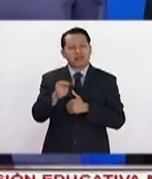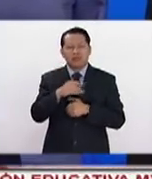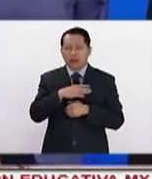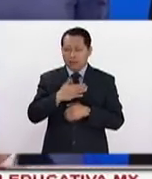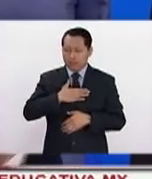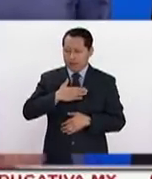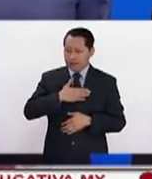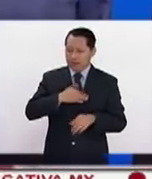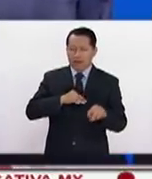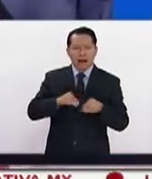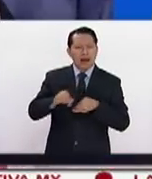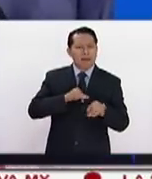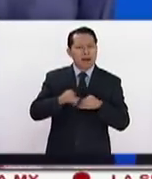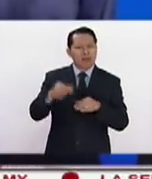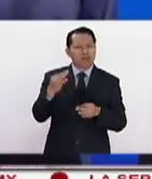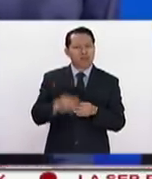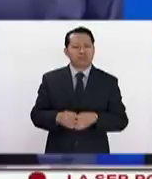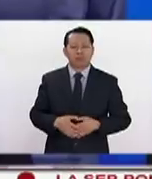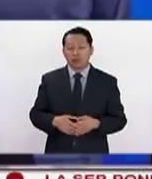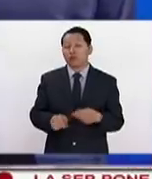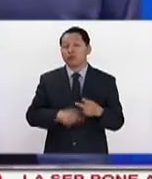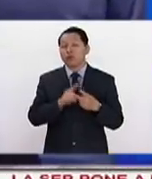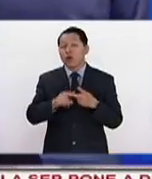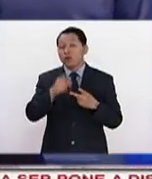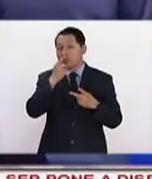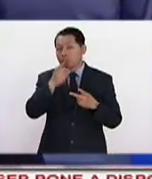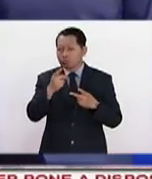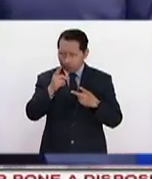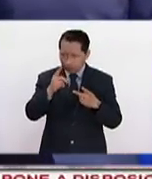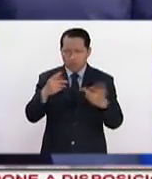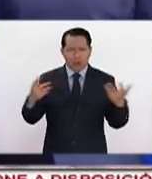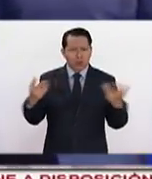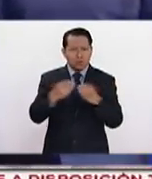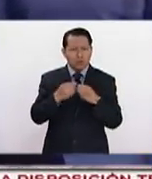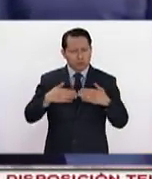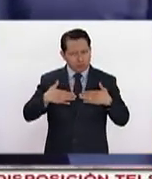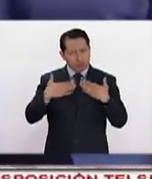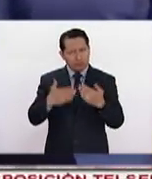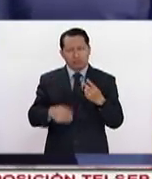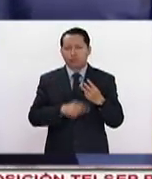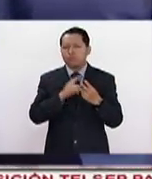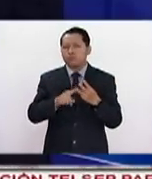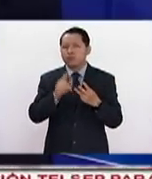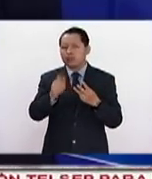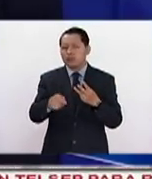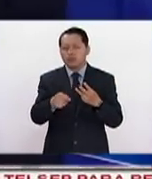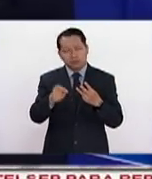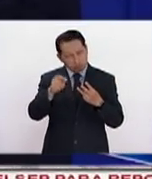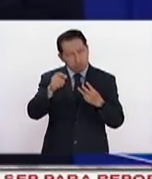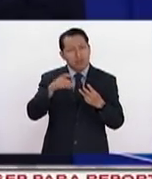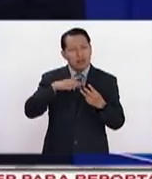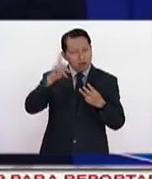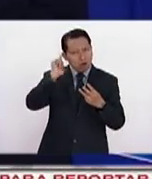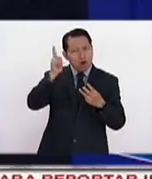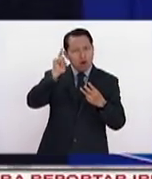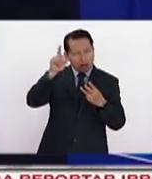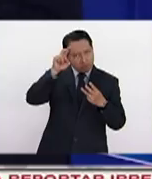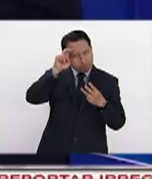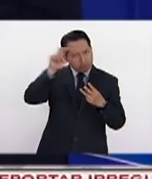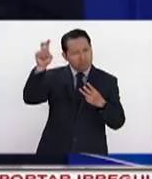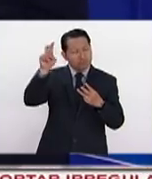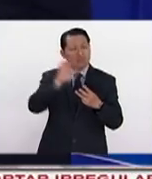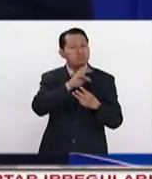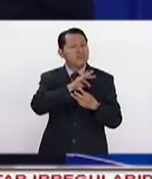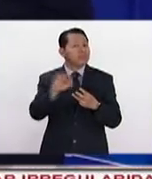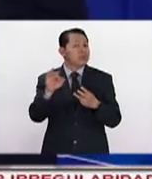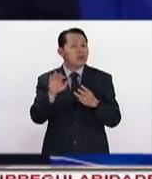de mi trabajo. En segundo lugar, confiamos en lo que haremos juntos. Y el tercero es la esperanza. La esperanza, lo que